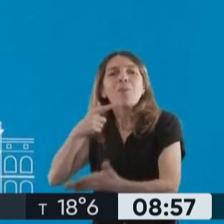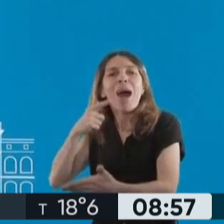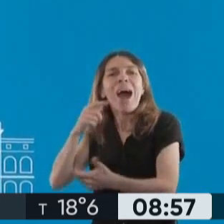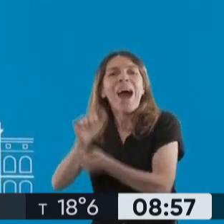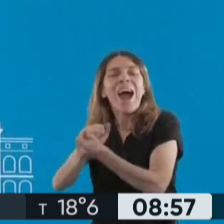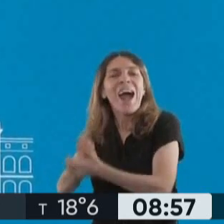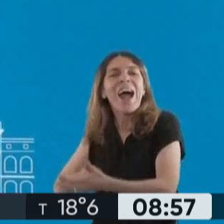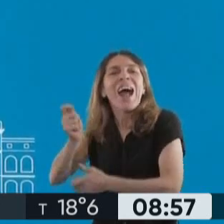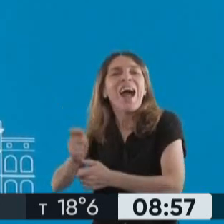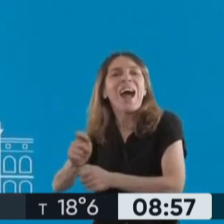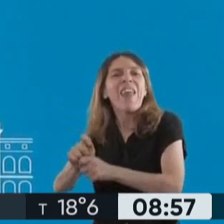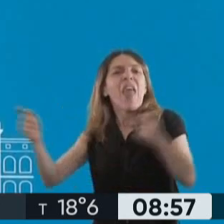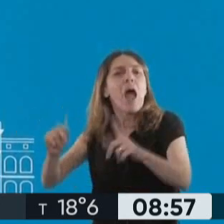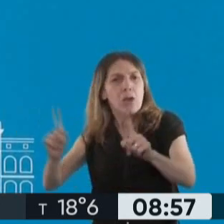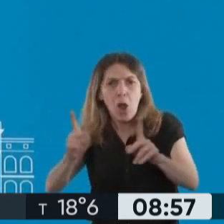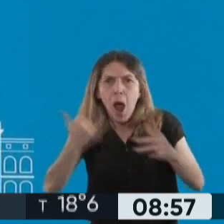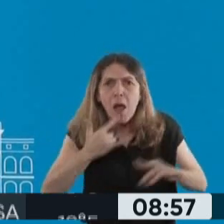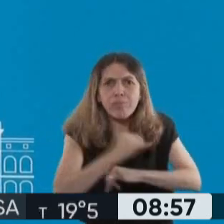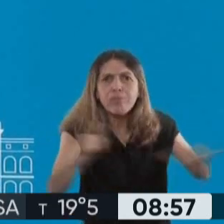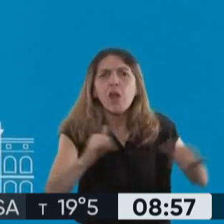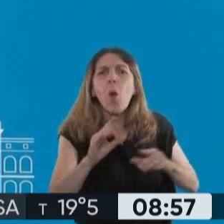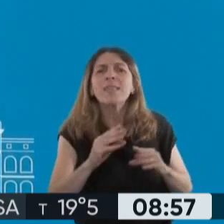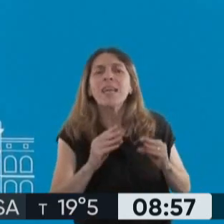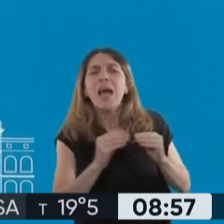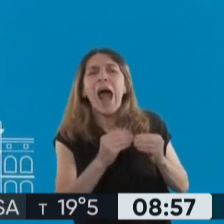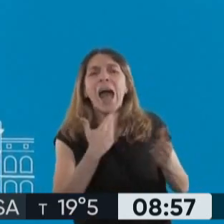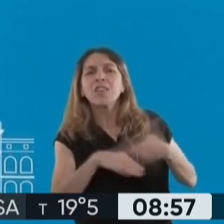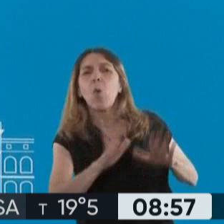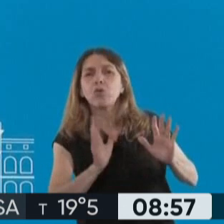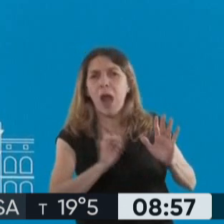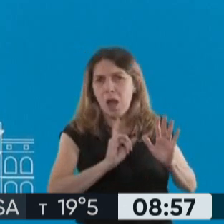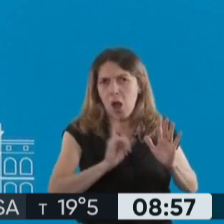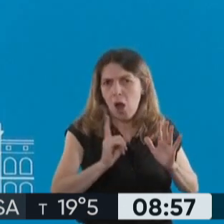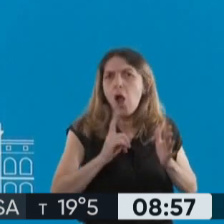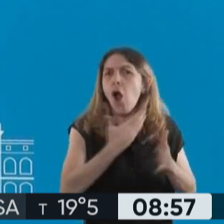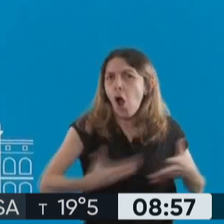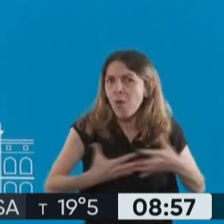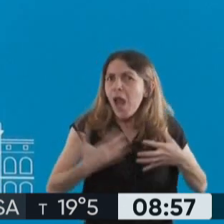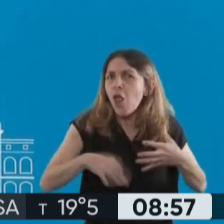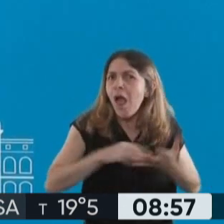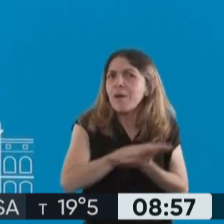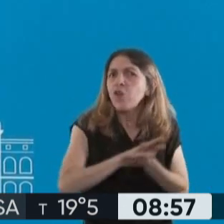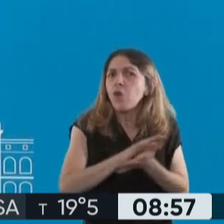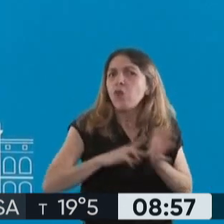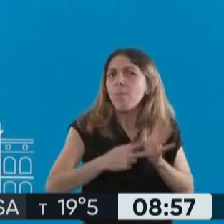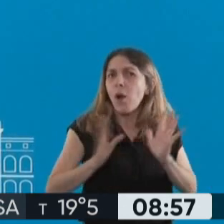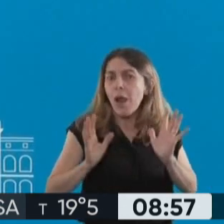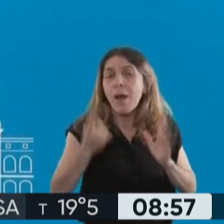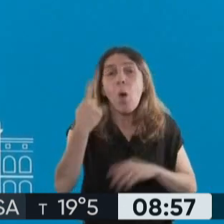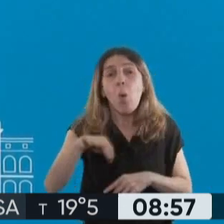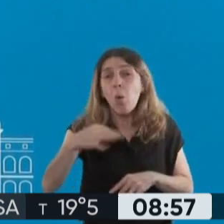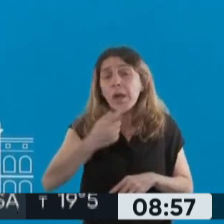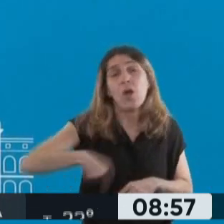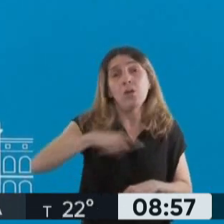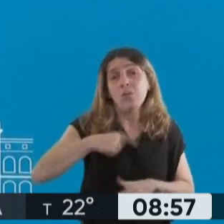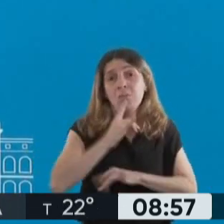un largo tiempo. Esto, sin embargo, no son excusas, digamos. Un gobierno tiene que resolver los problemas y para eso está gobernando. Entonces, lo único que nosotros